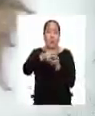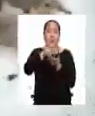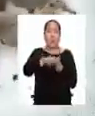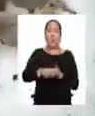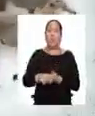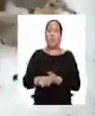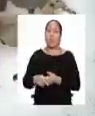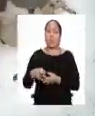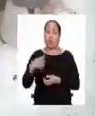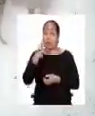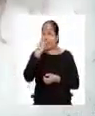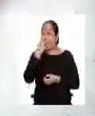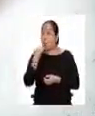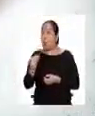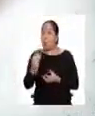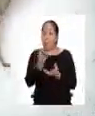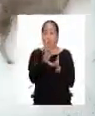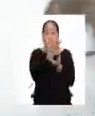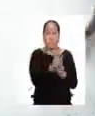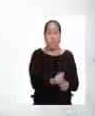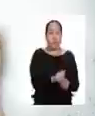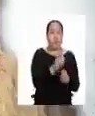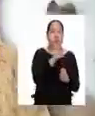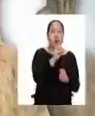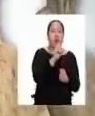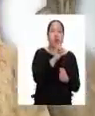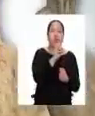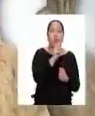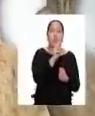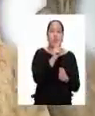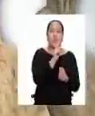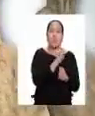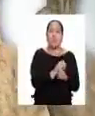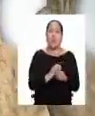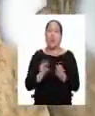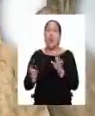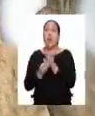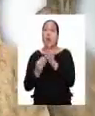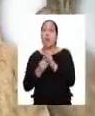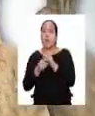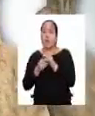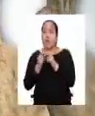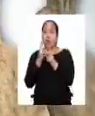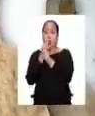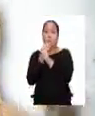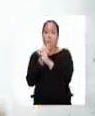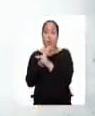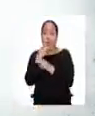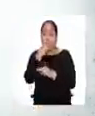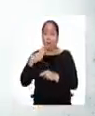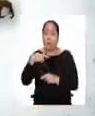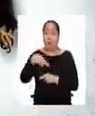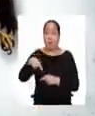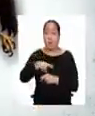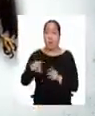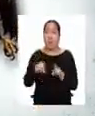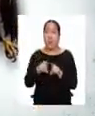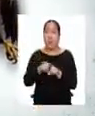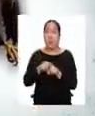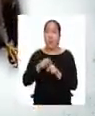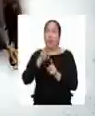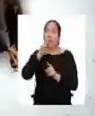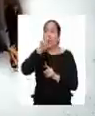también redujeron el número de coyotes, aumentaron el de los conejos, ratones y estos, a su vez, el de las